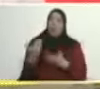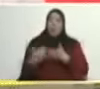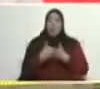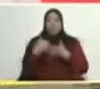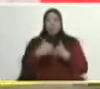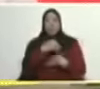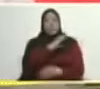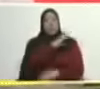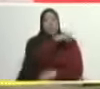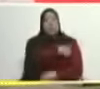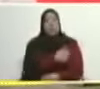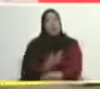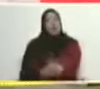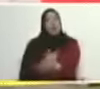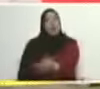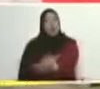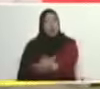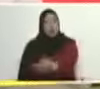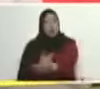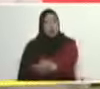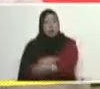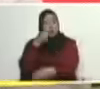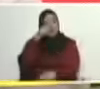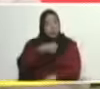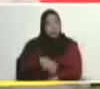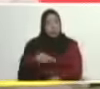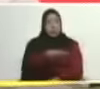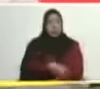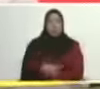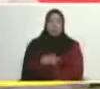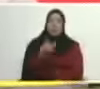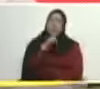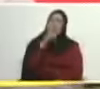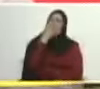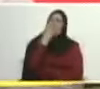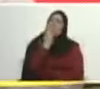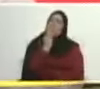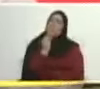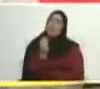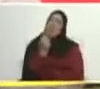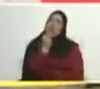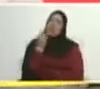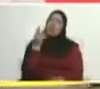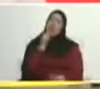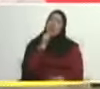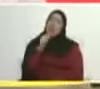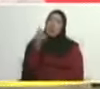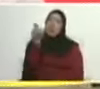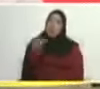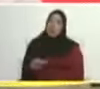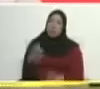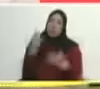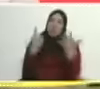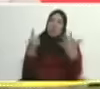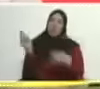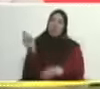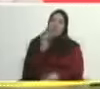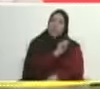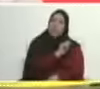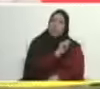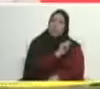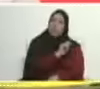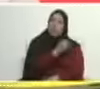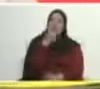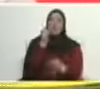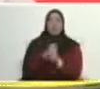pueblo palestino. Nadie puede justificar la brutal escalada sionista de los últimos 6 meses, las